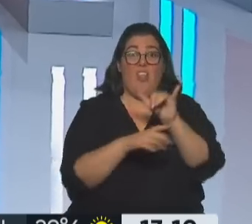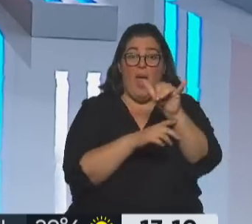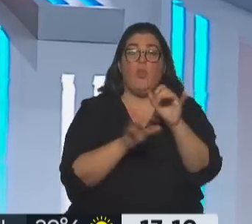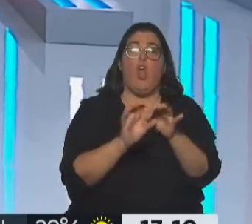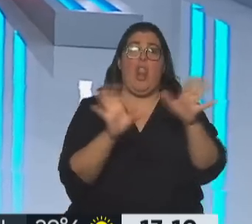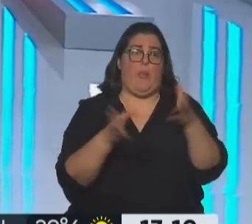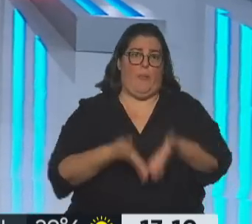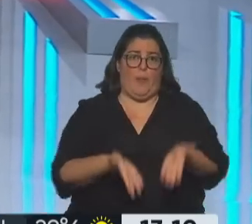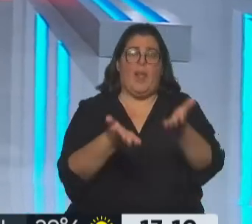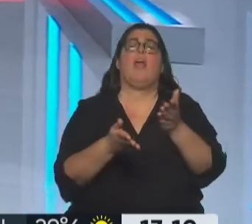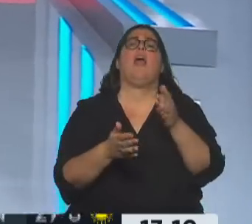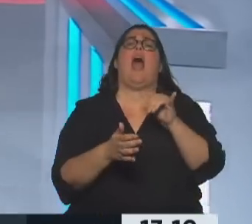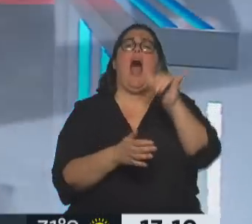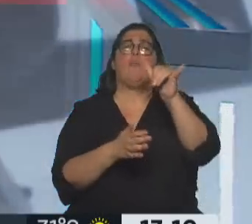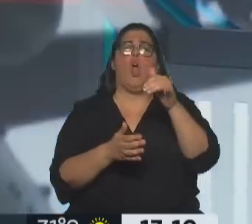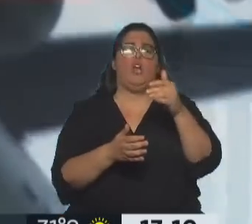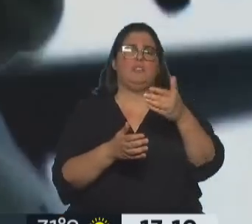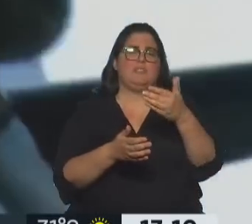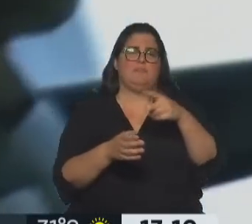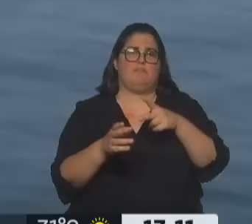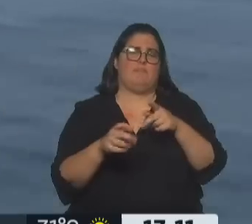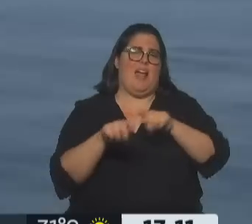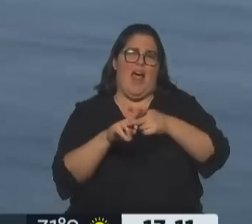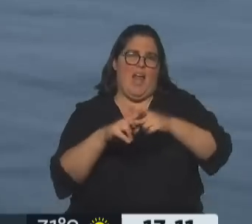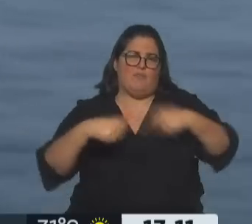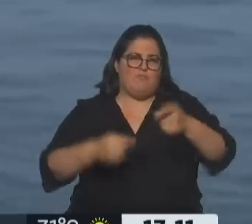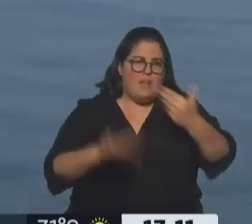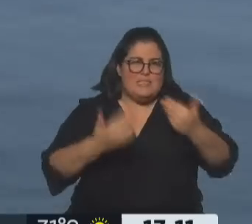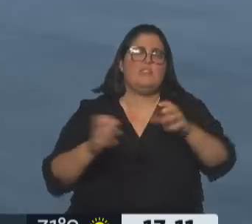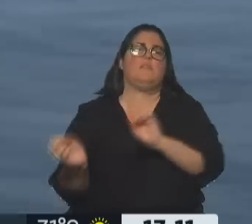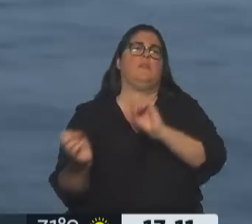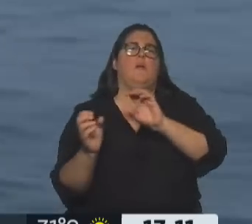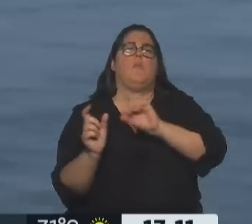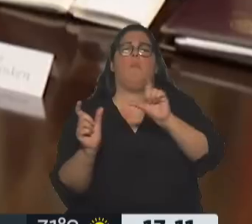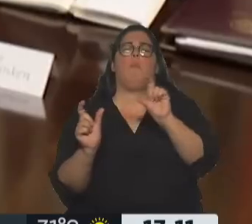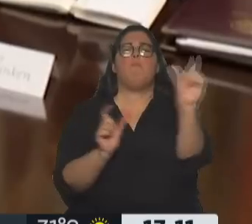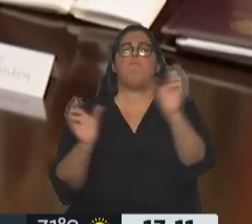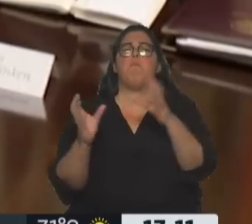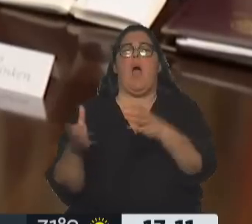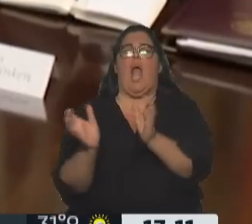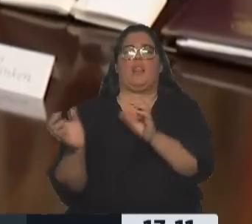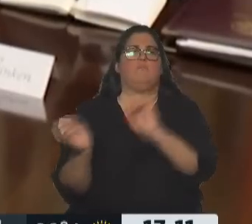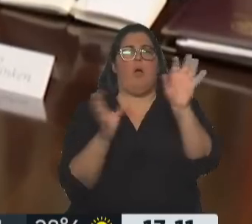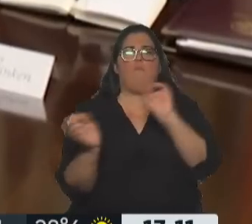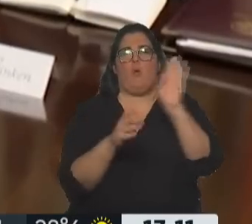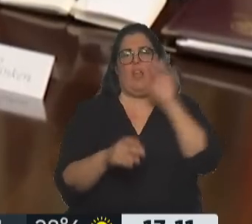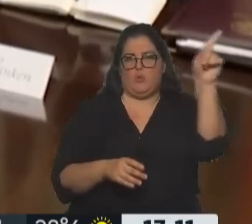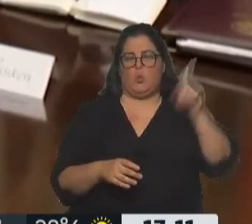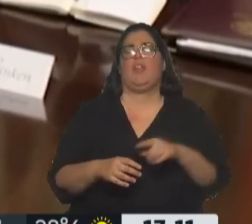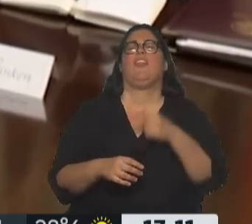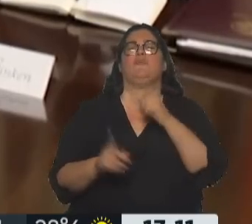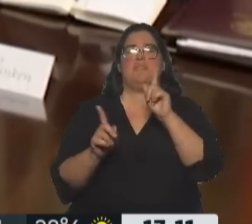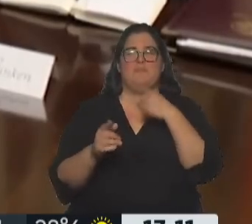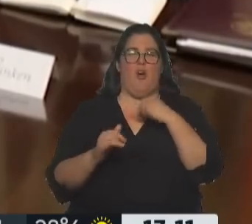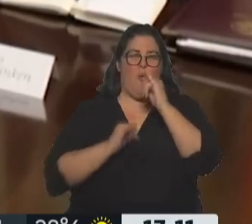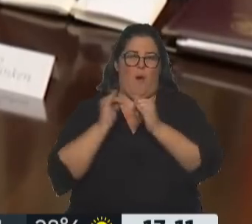y enviado en tanda a los Estados Unidos. Bueno, este antecedente también lo queríamos remarcar para ya profundizar lo que ha pasado